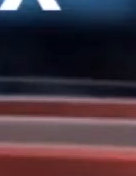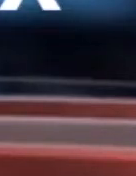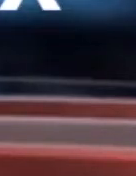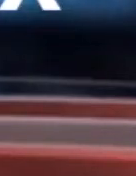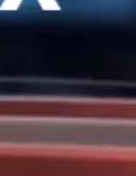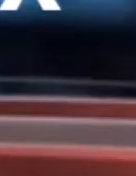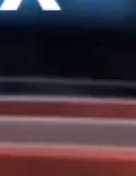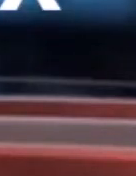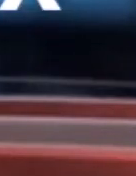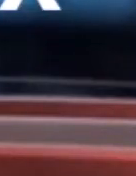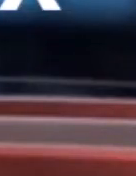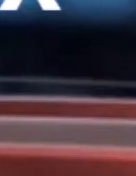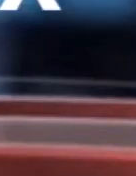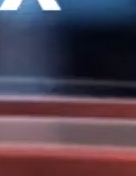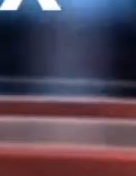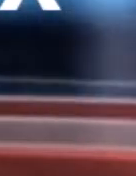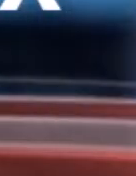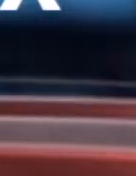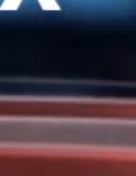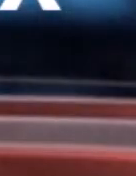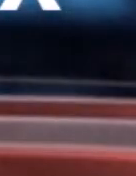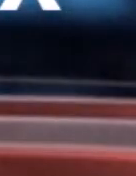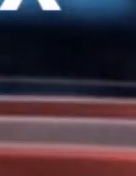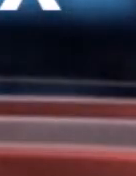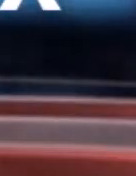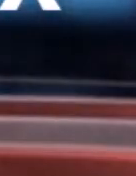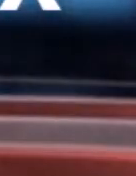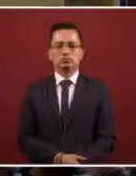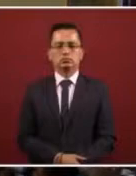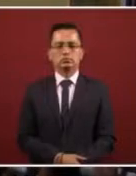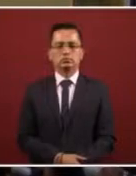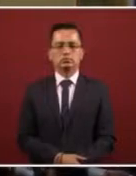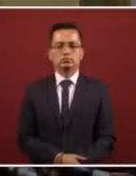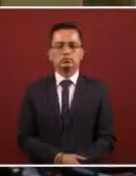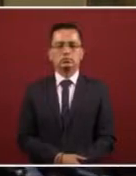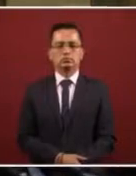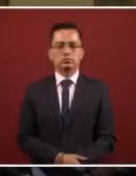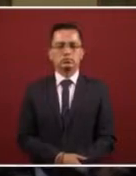Hidalgo Noticias MX presenta.